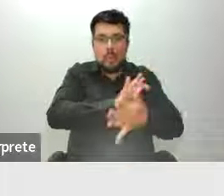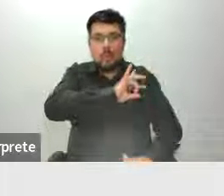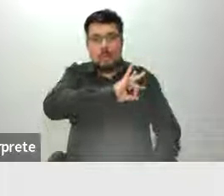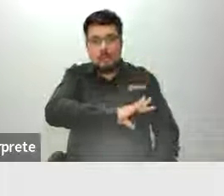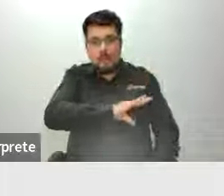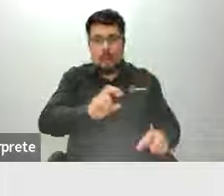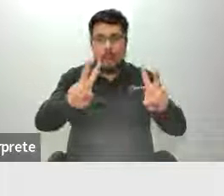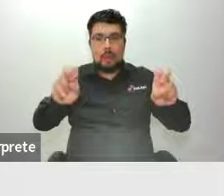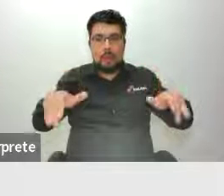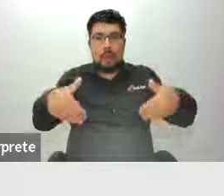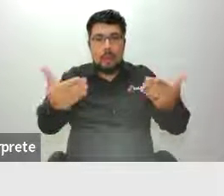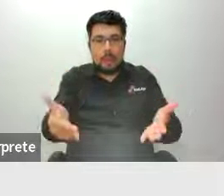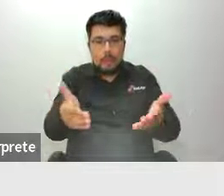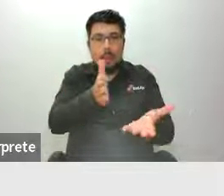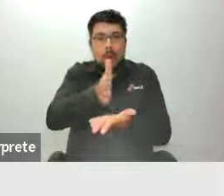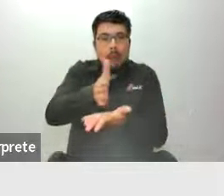con estudiantes sordos.